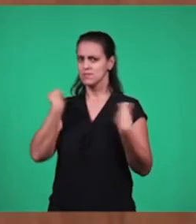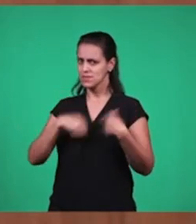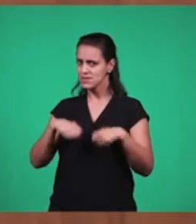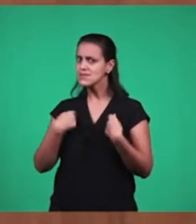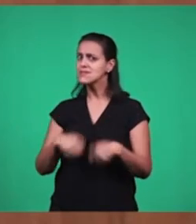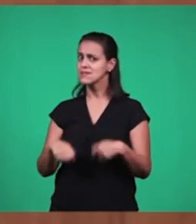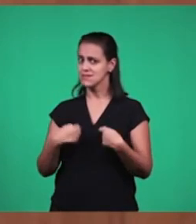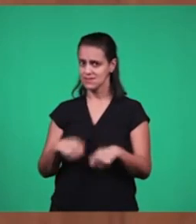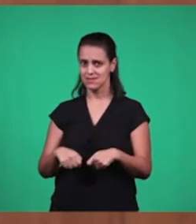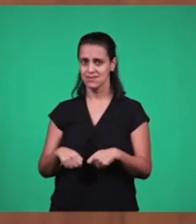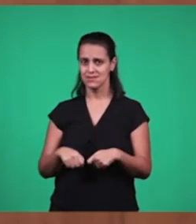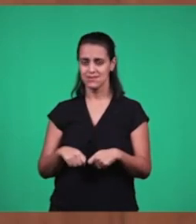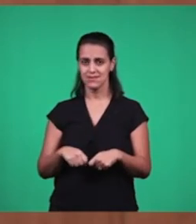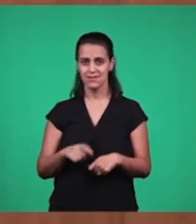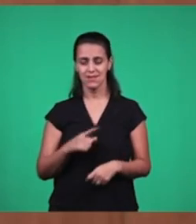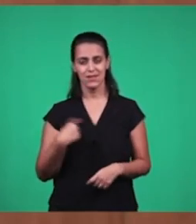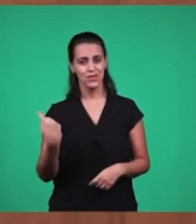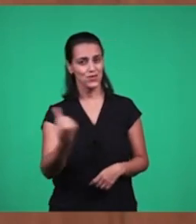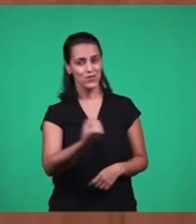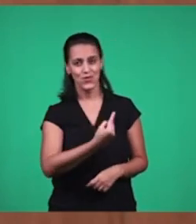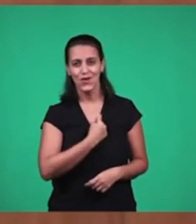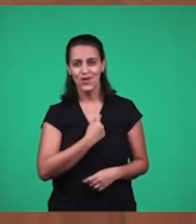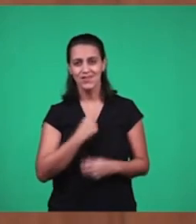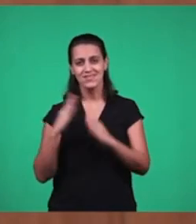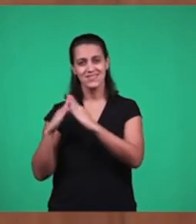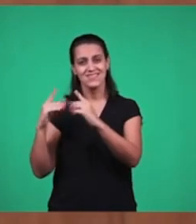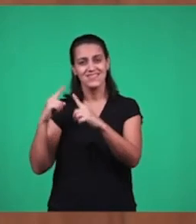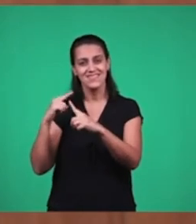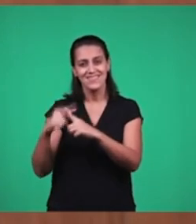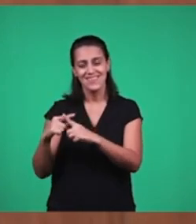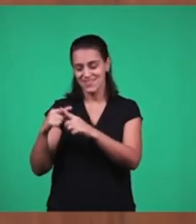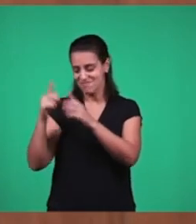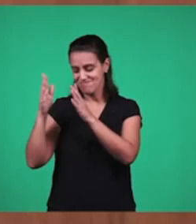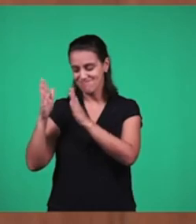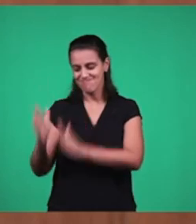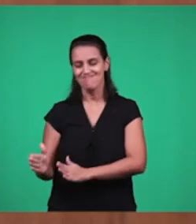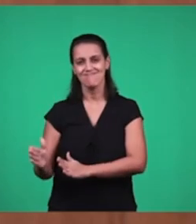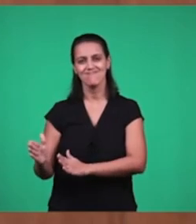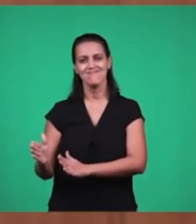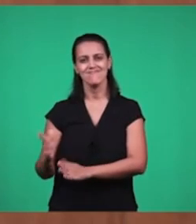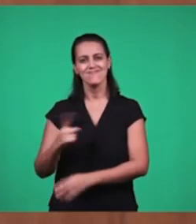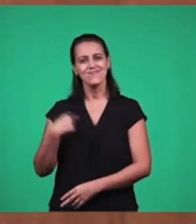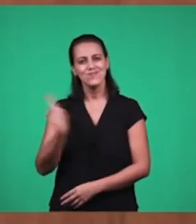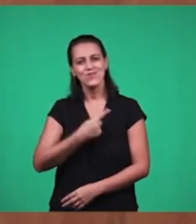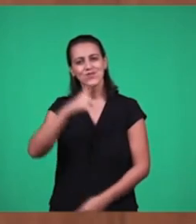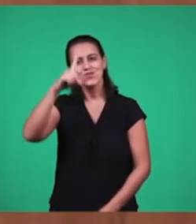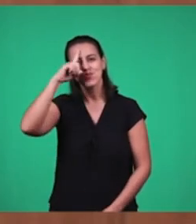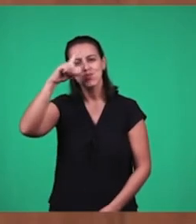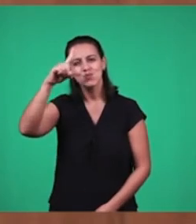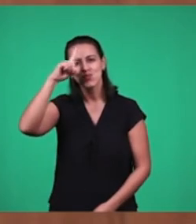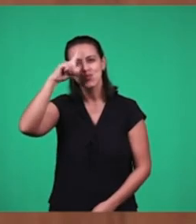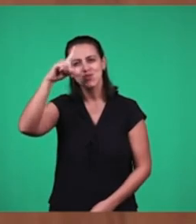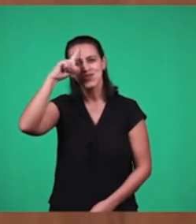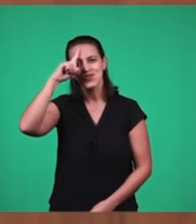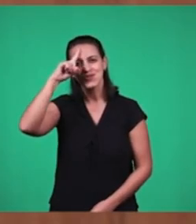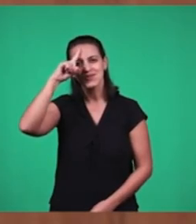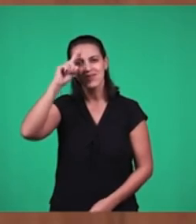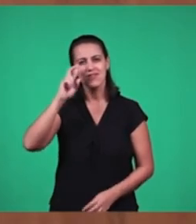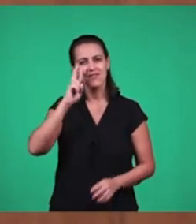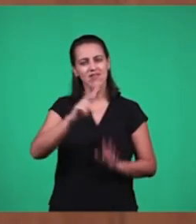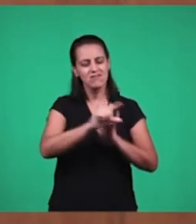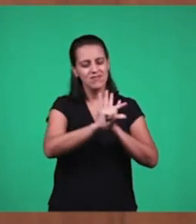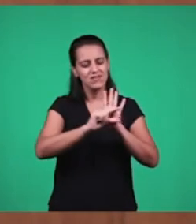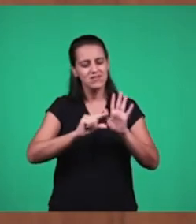Jesús. Y nosotros como iglesia del Señor, nosotros vivimos cada día el versículo que está allá